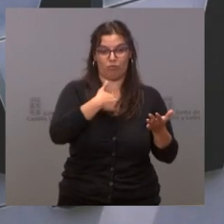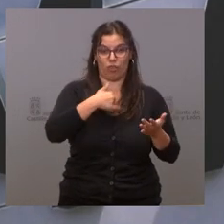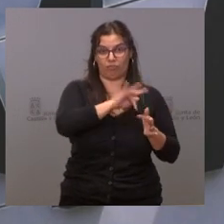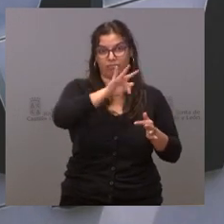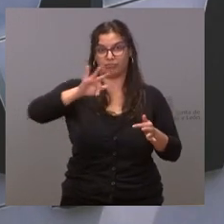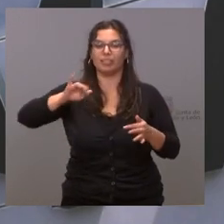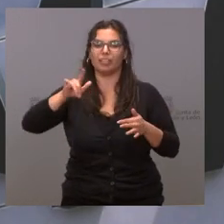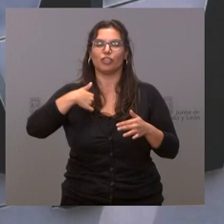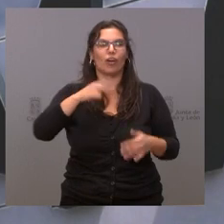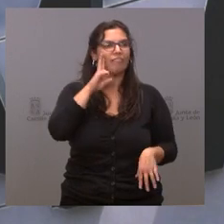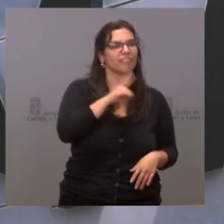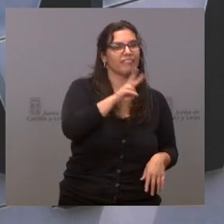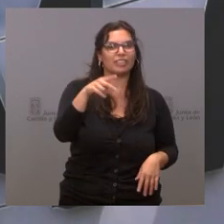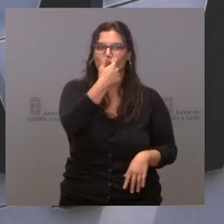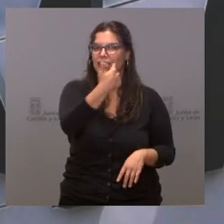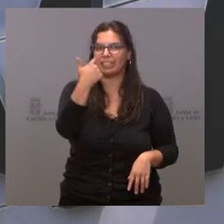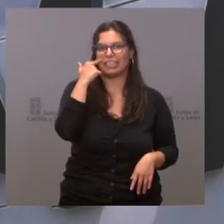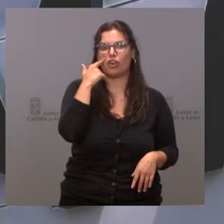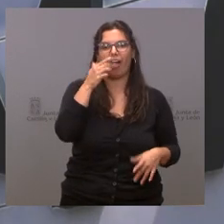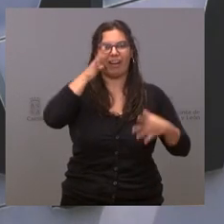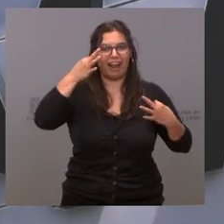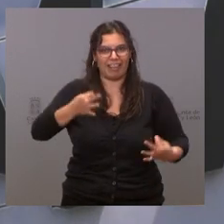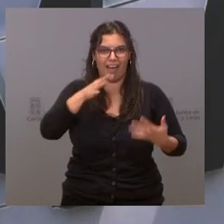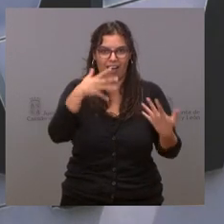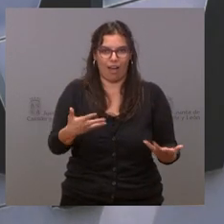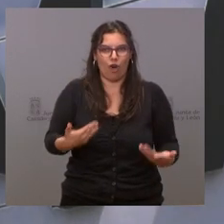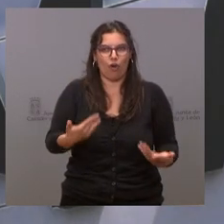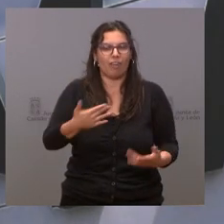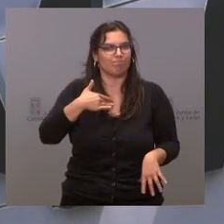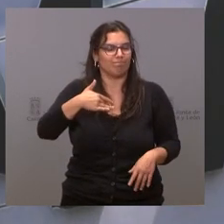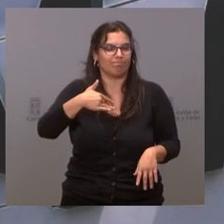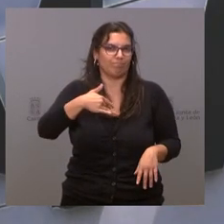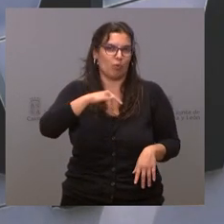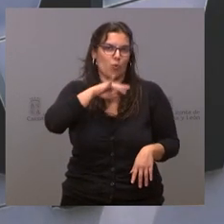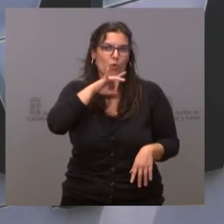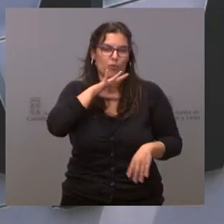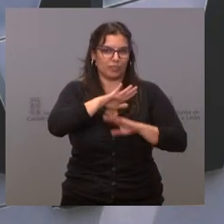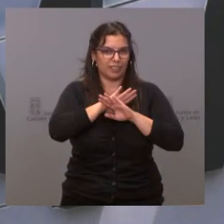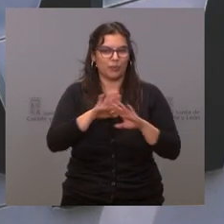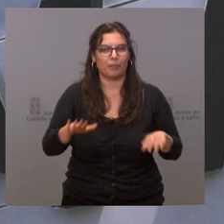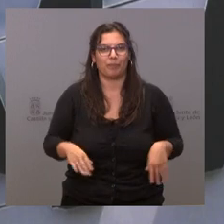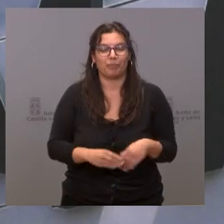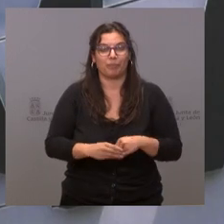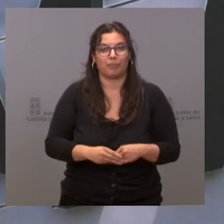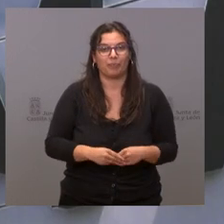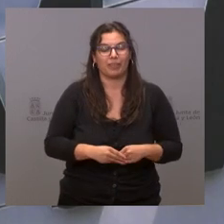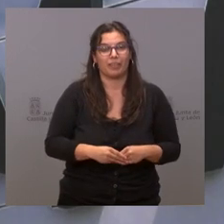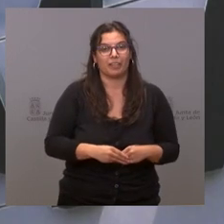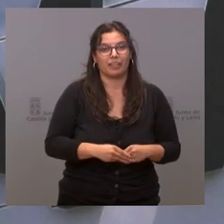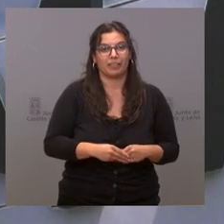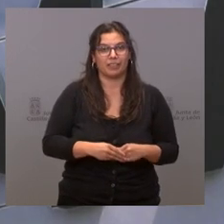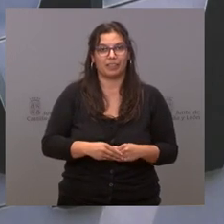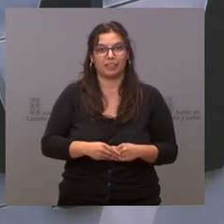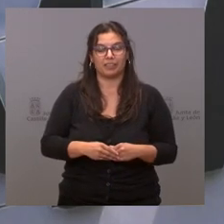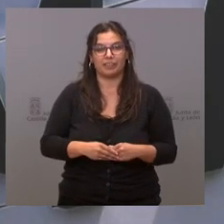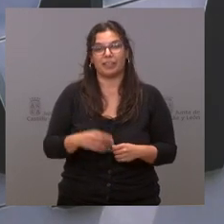voy profundamente satisfecho yo no no quiero terminar mi intervención aunque voy a hacer